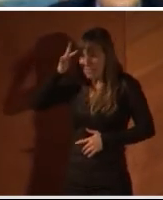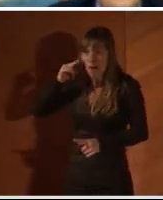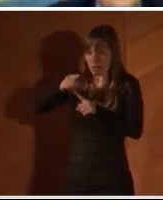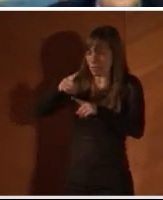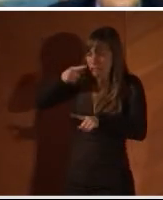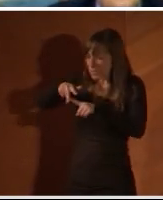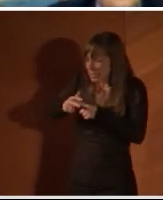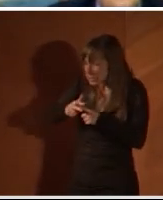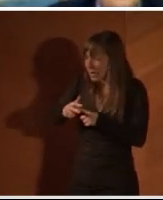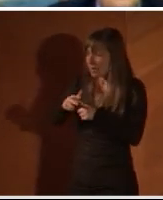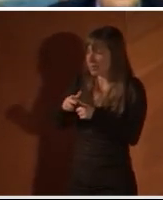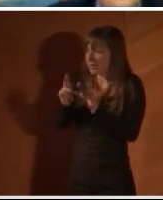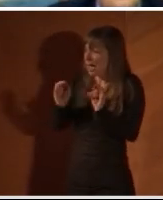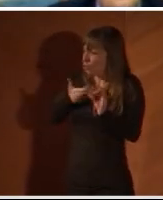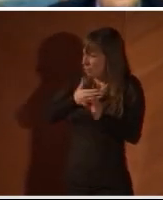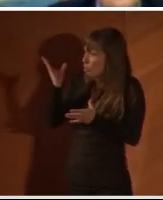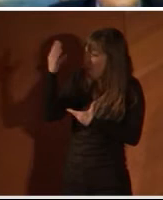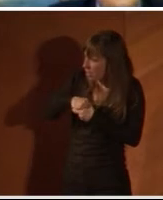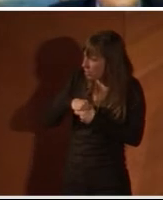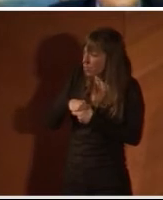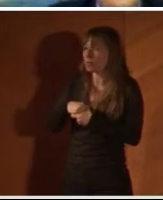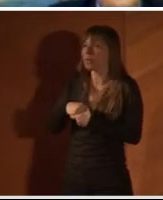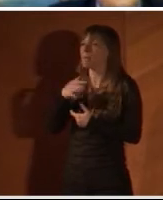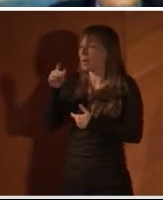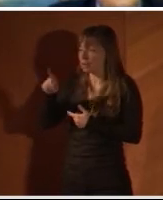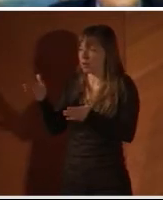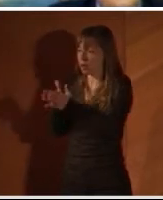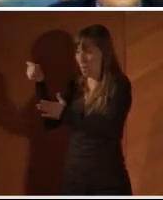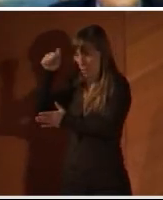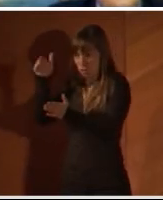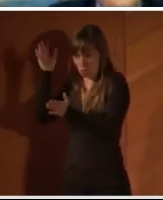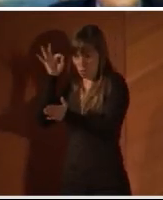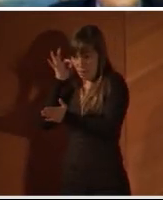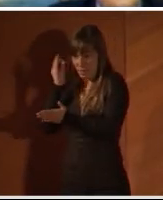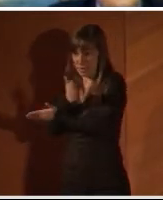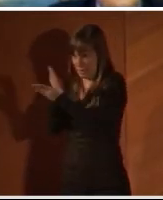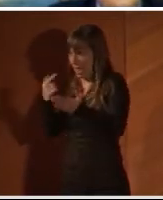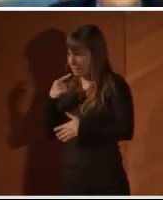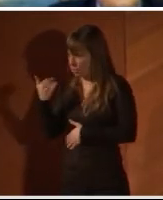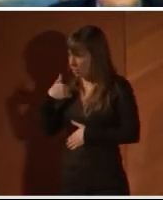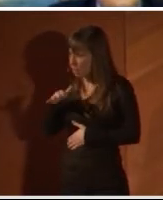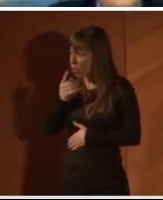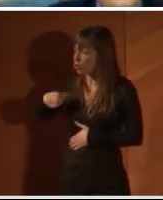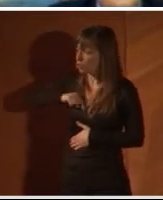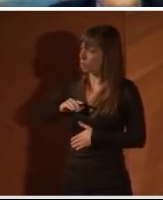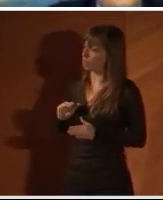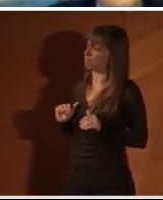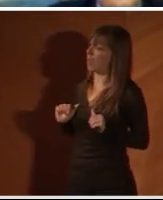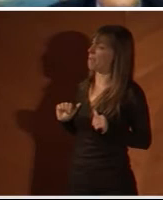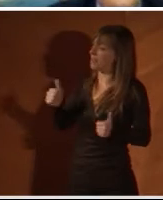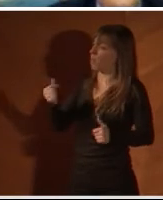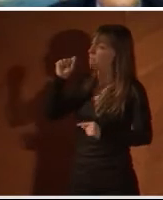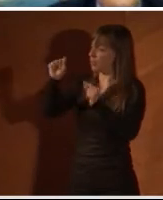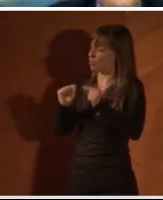herramienta Decide Carreño. También, como algunos compañeros y compañeras han dicho, hemos empezado con este primer proceso de presupuestos